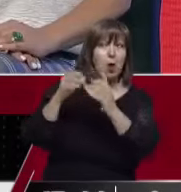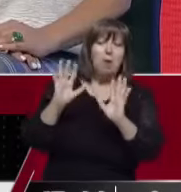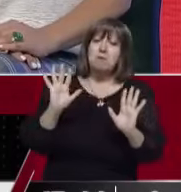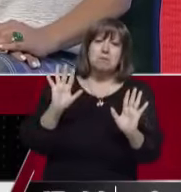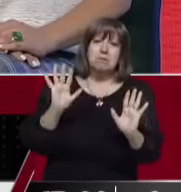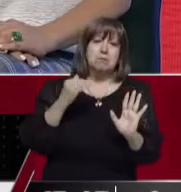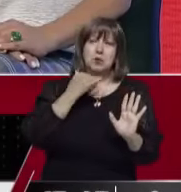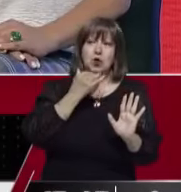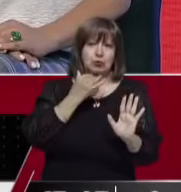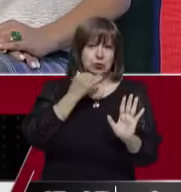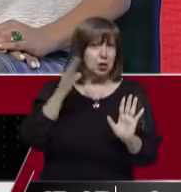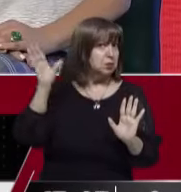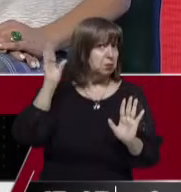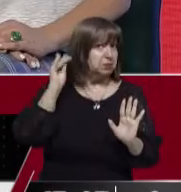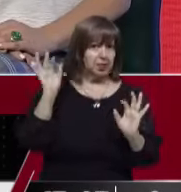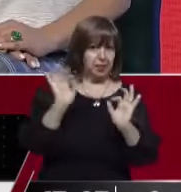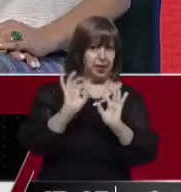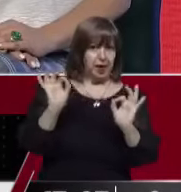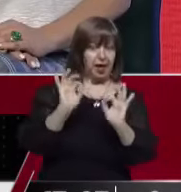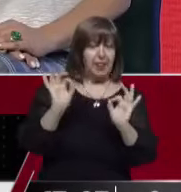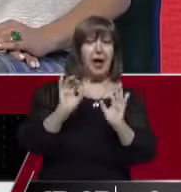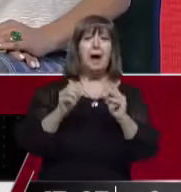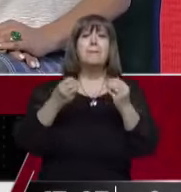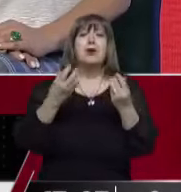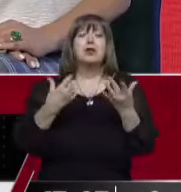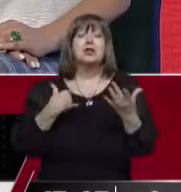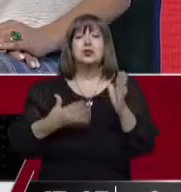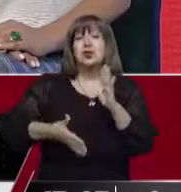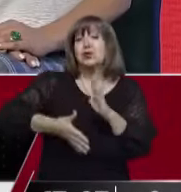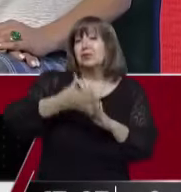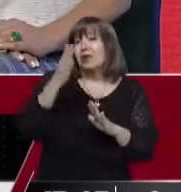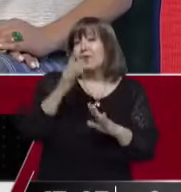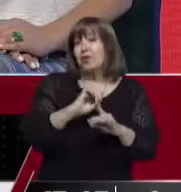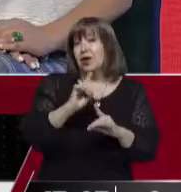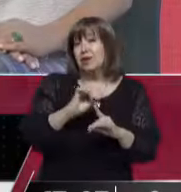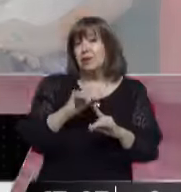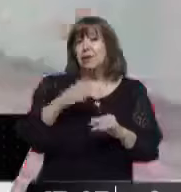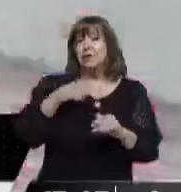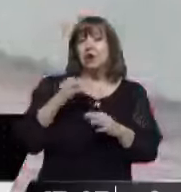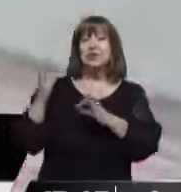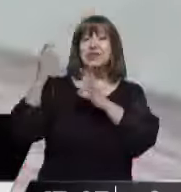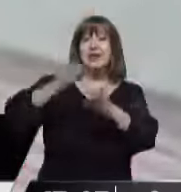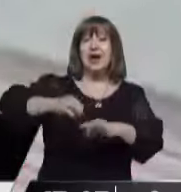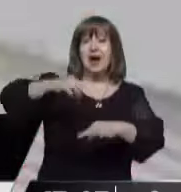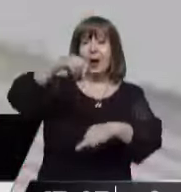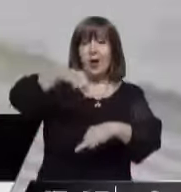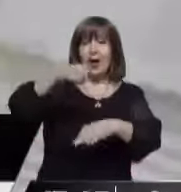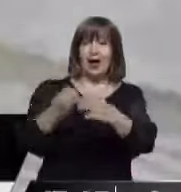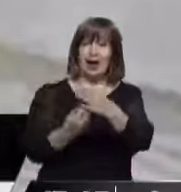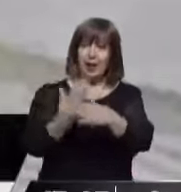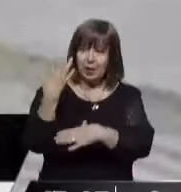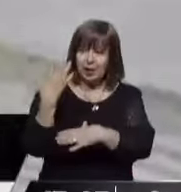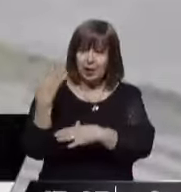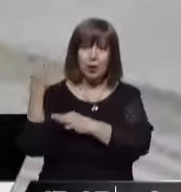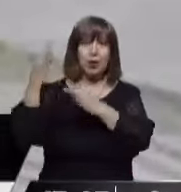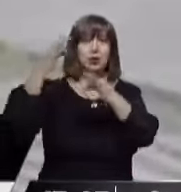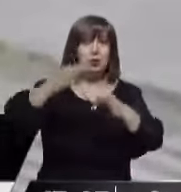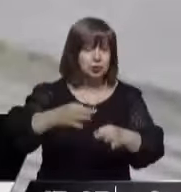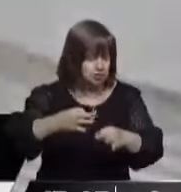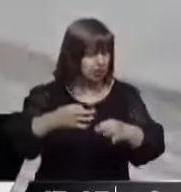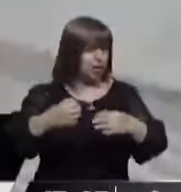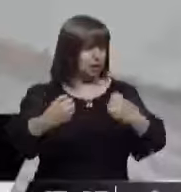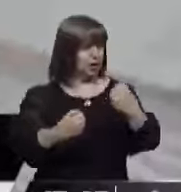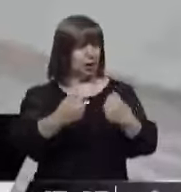acá Cuando llegaste estaba el movimiento que estaba trabajando criminal lleo esta mañana yo lleg esta ma Todo ese movimiento policial